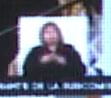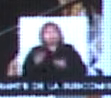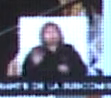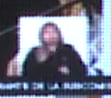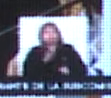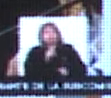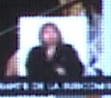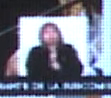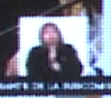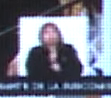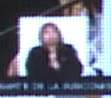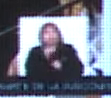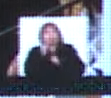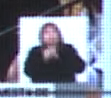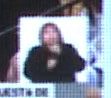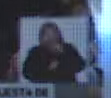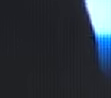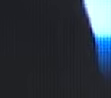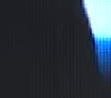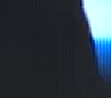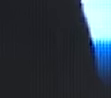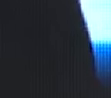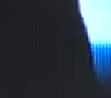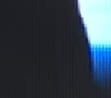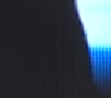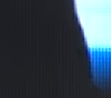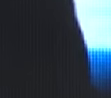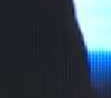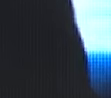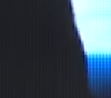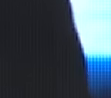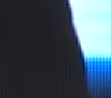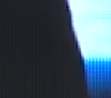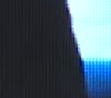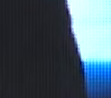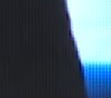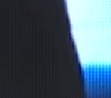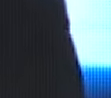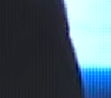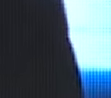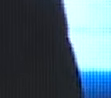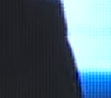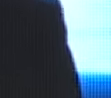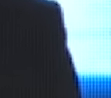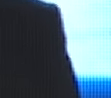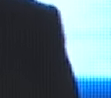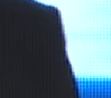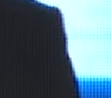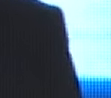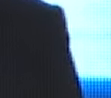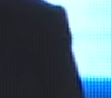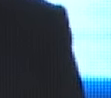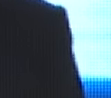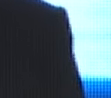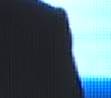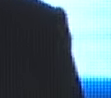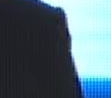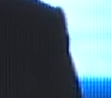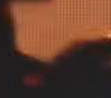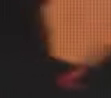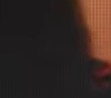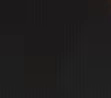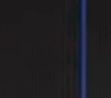de expresión y de la libertad de prensa, para que se pueda comunicar y transmitir de manera transparente